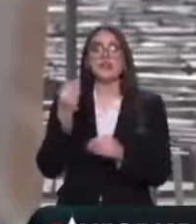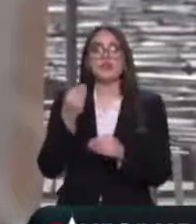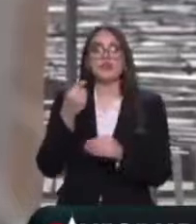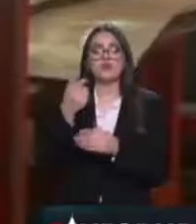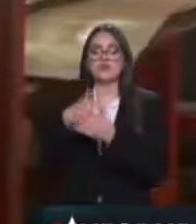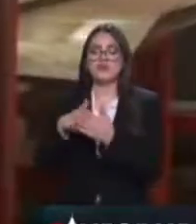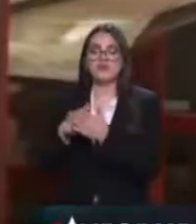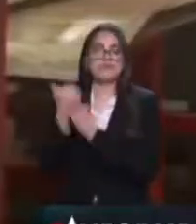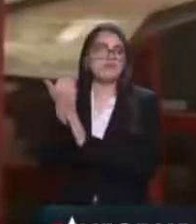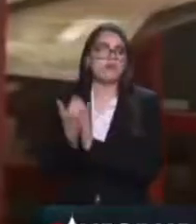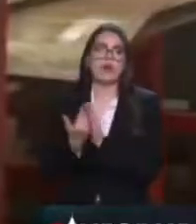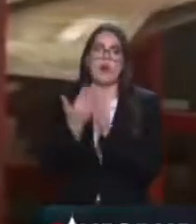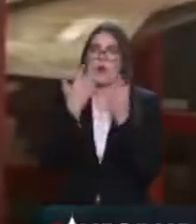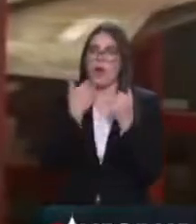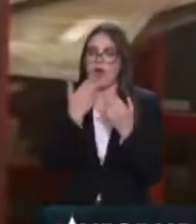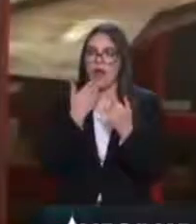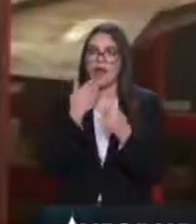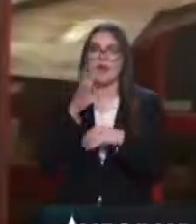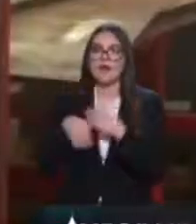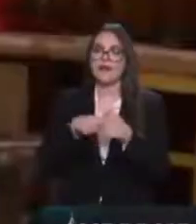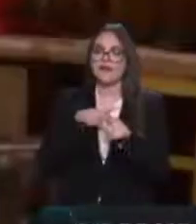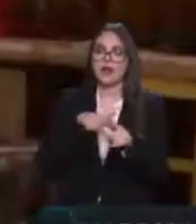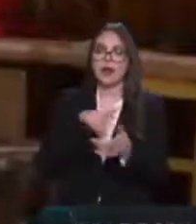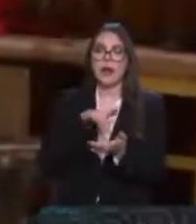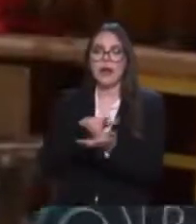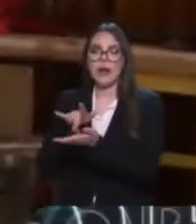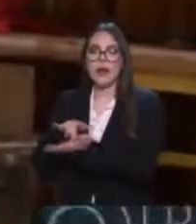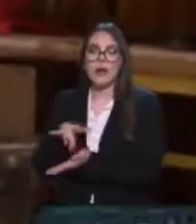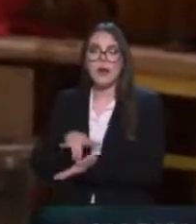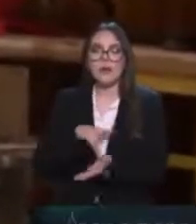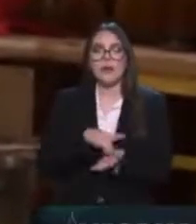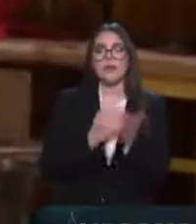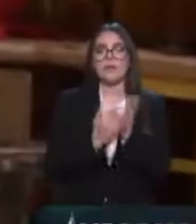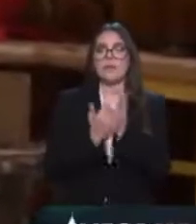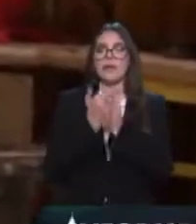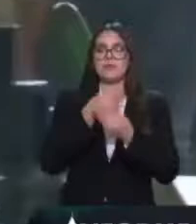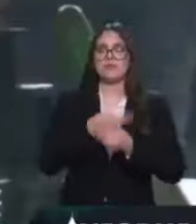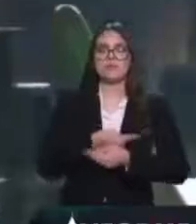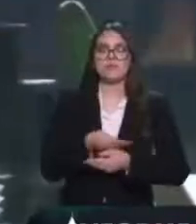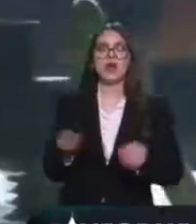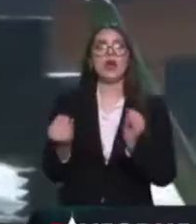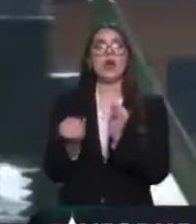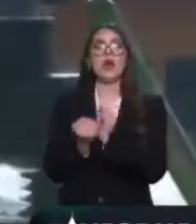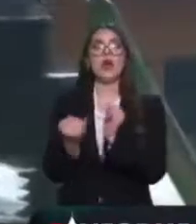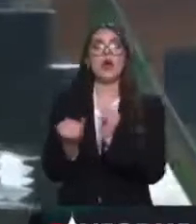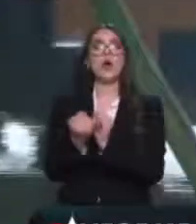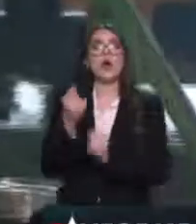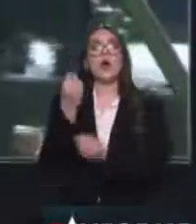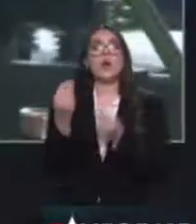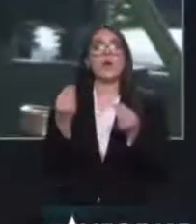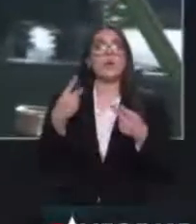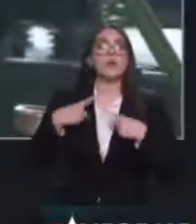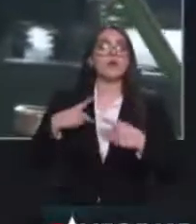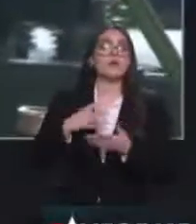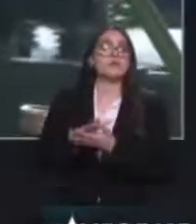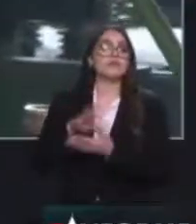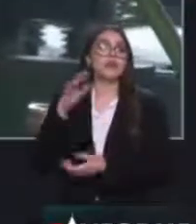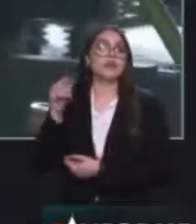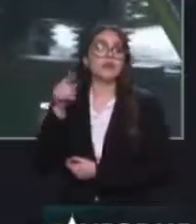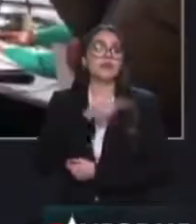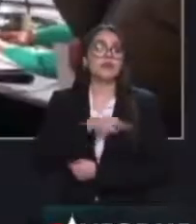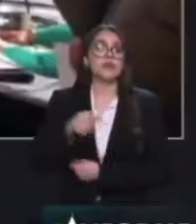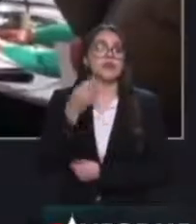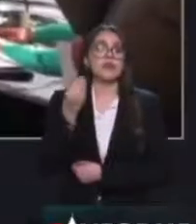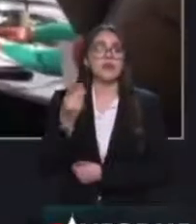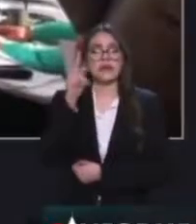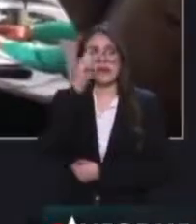no se redujo, las remesas han aumentado de manera histórica y también que una proporción importante de la población